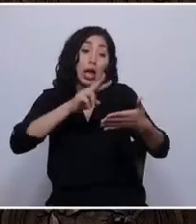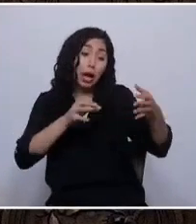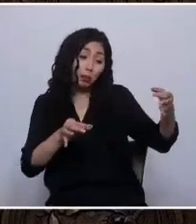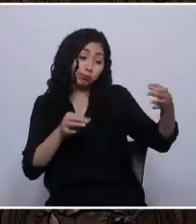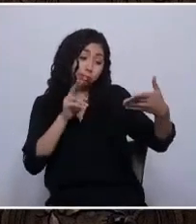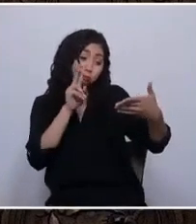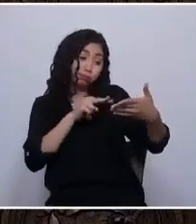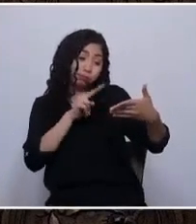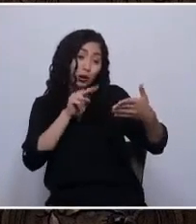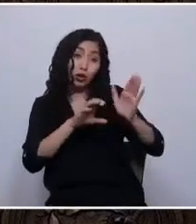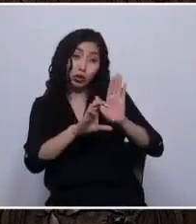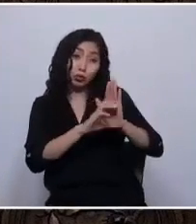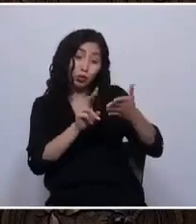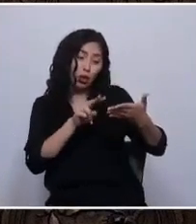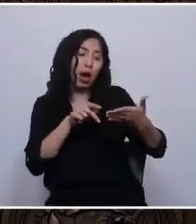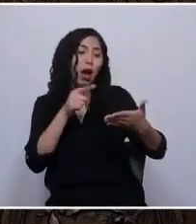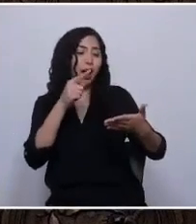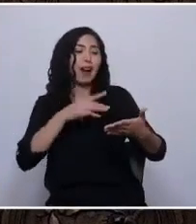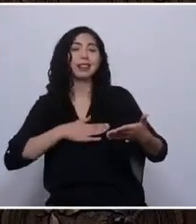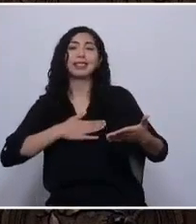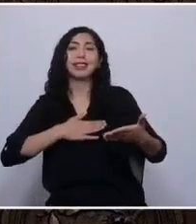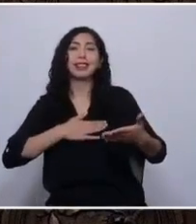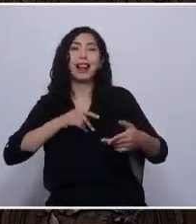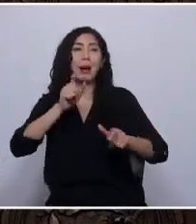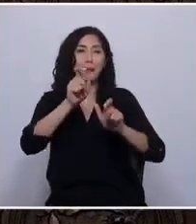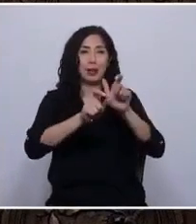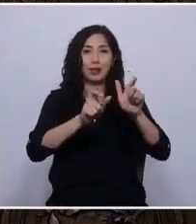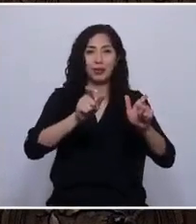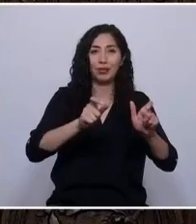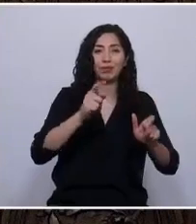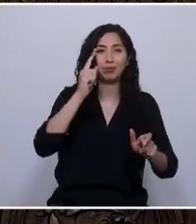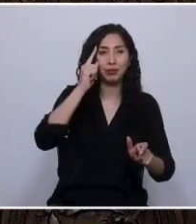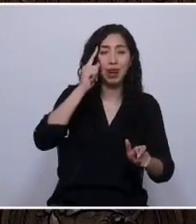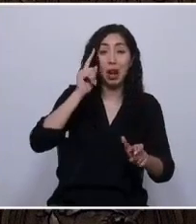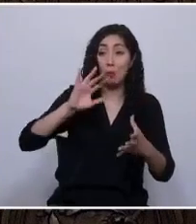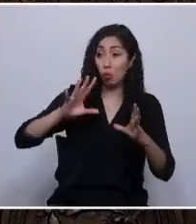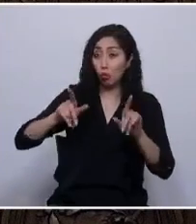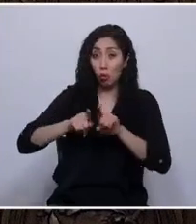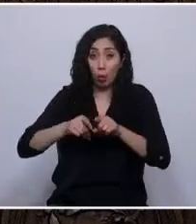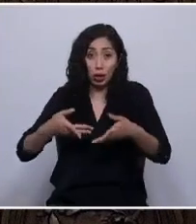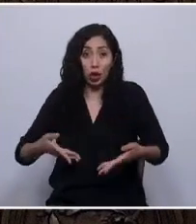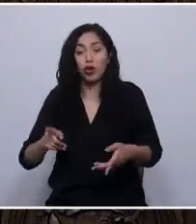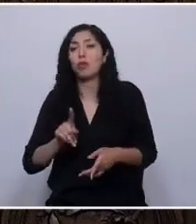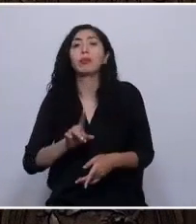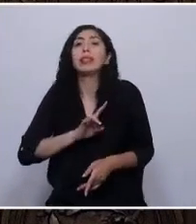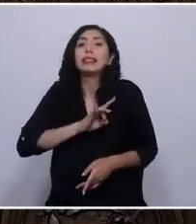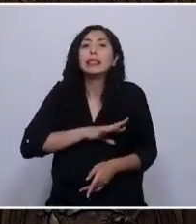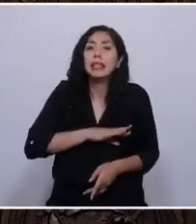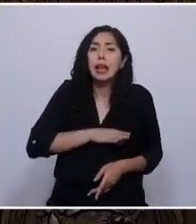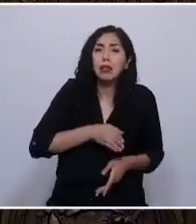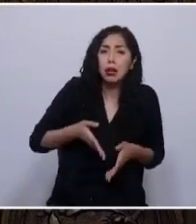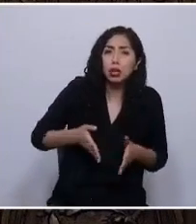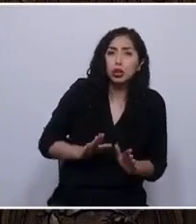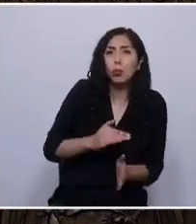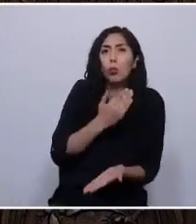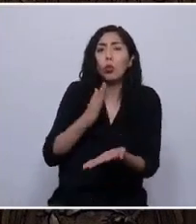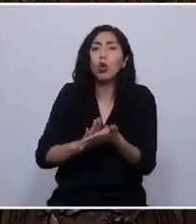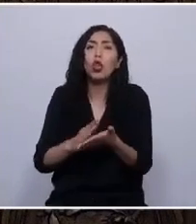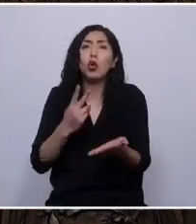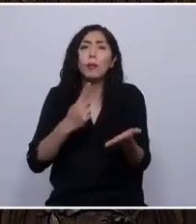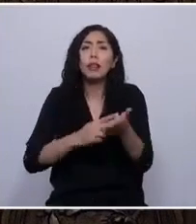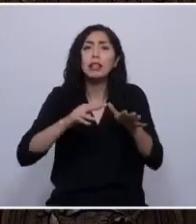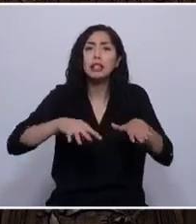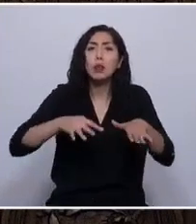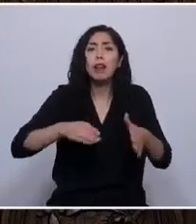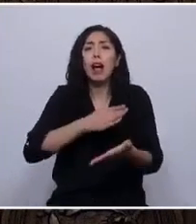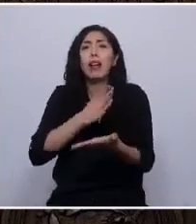sientan que nosotros tuvimos la capacidad de prever que el mundo no será lo que es hoy, que Chile no nació y murió entre el 2019 y el